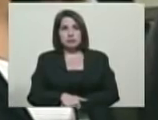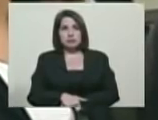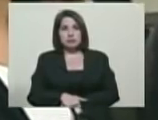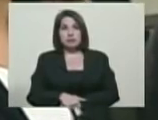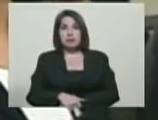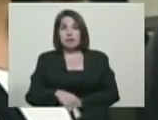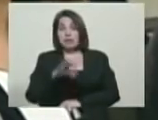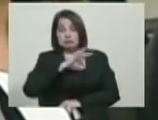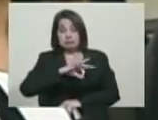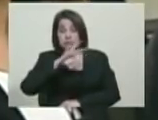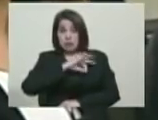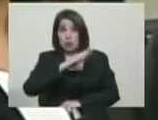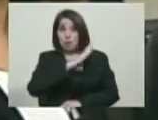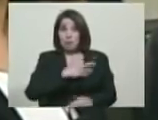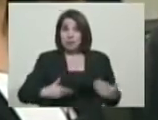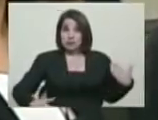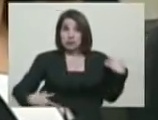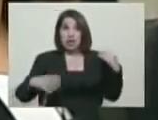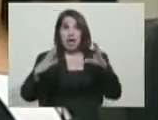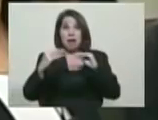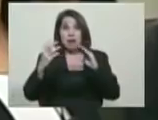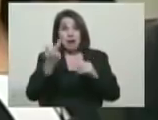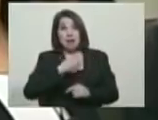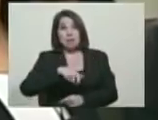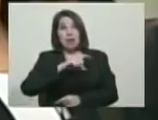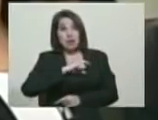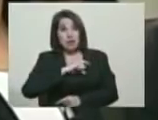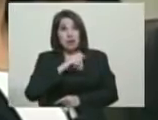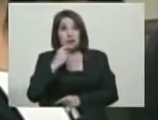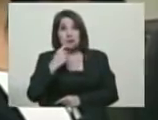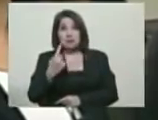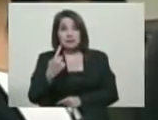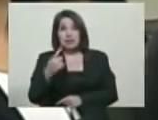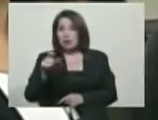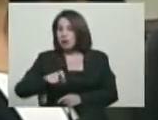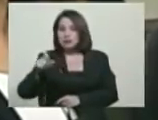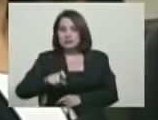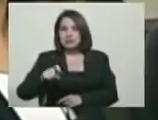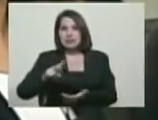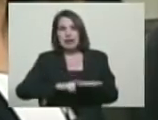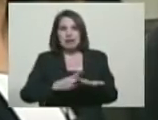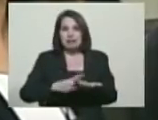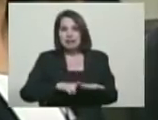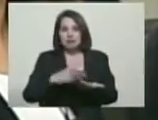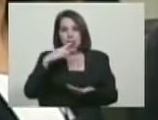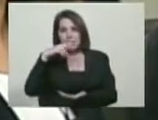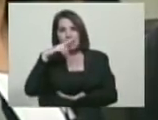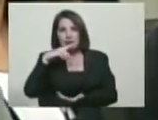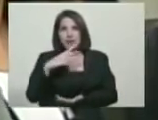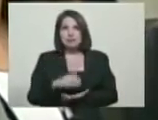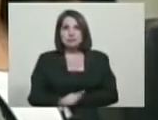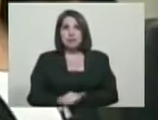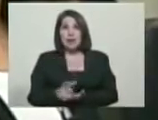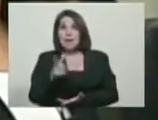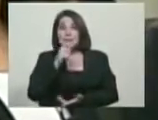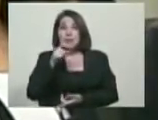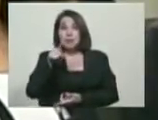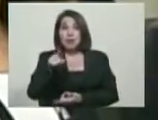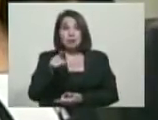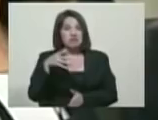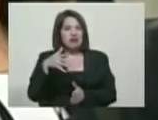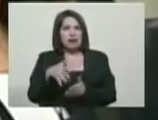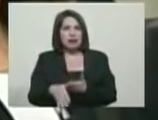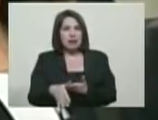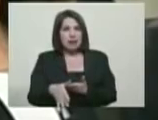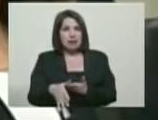Señor presidente, voy a hablar en español, así que no se necesita la traducción para usted. Bueno, mi pregunta es sobre